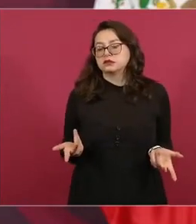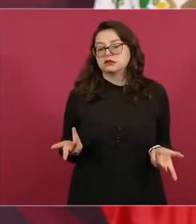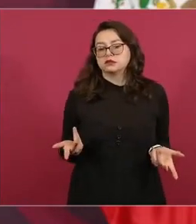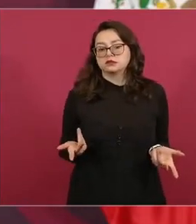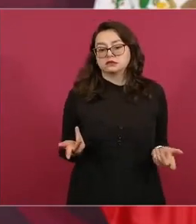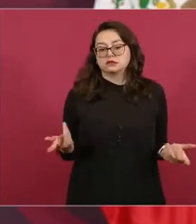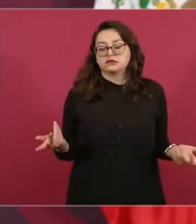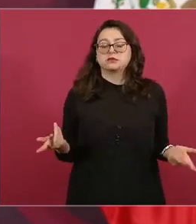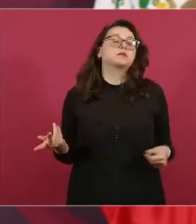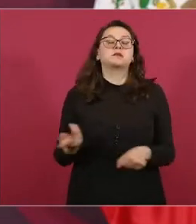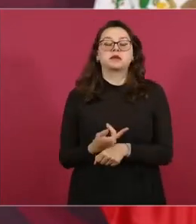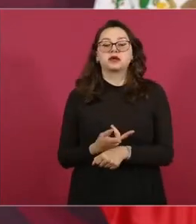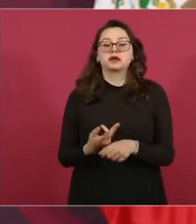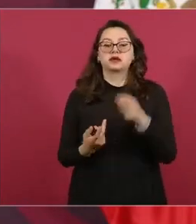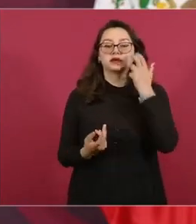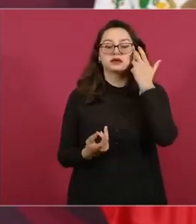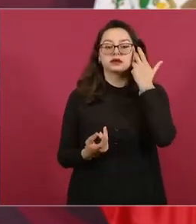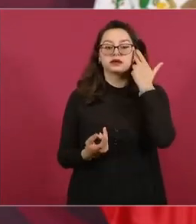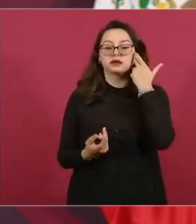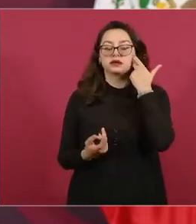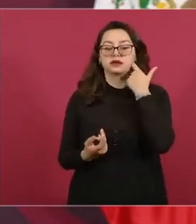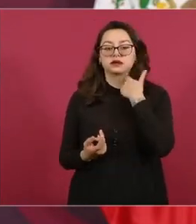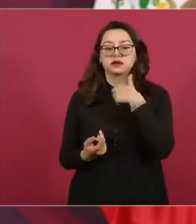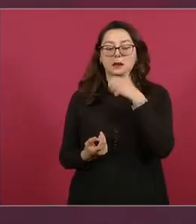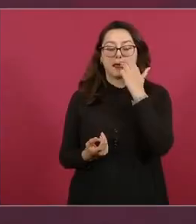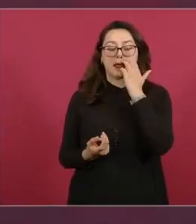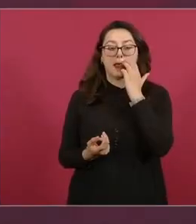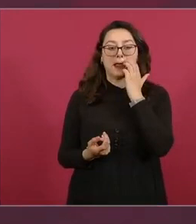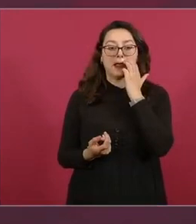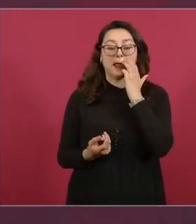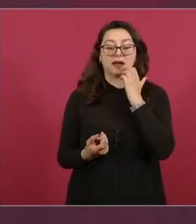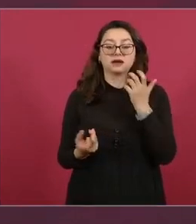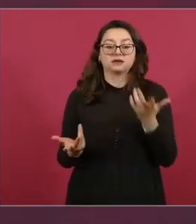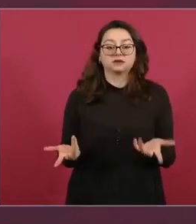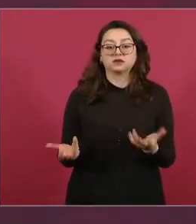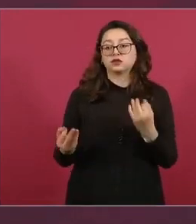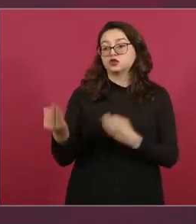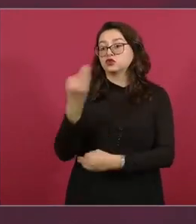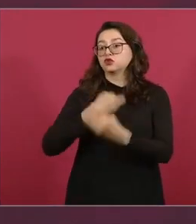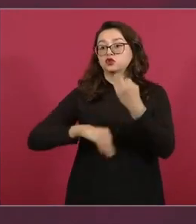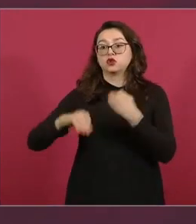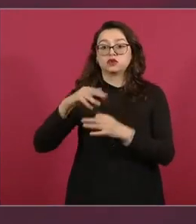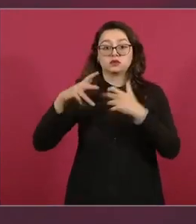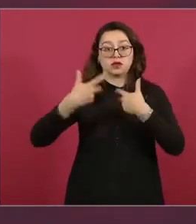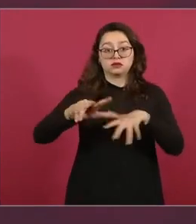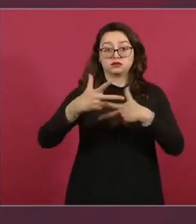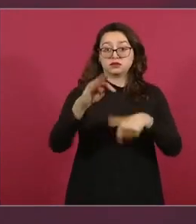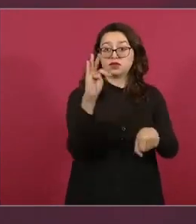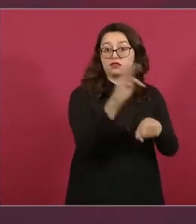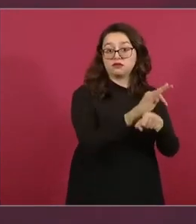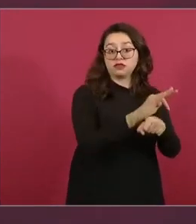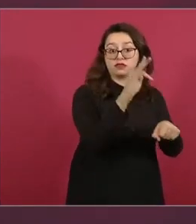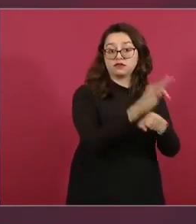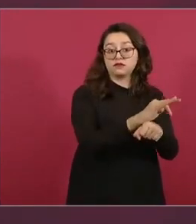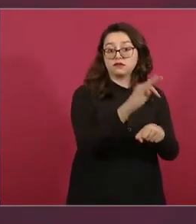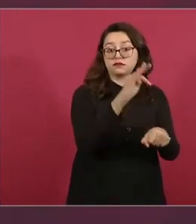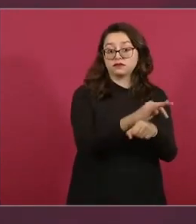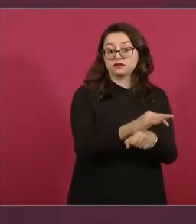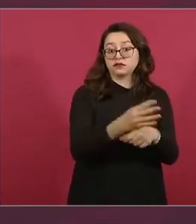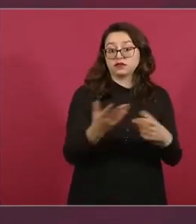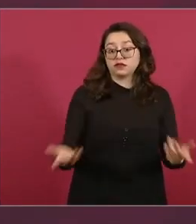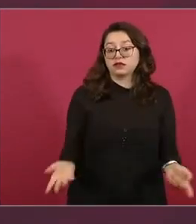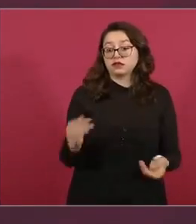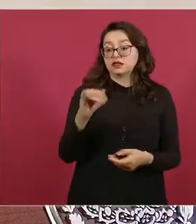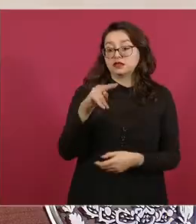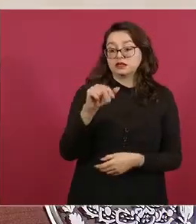nos van a salir de que todos somos INI, todos somos Poder Judicial, todos somos, ¿cómo se llama eso?